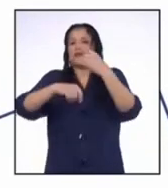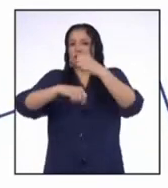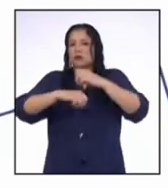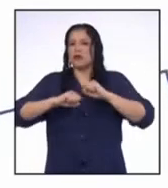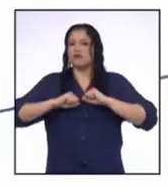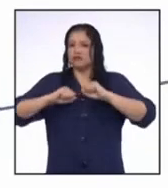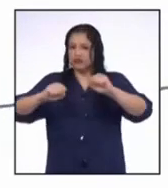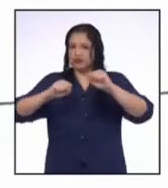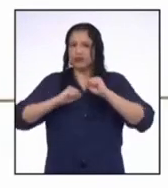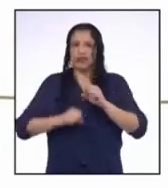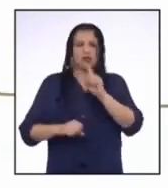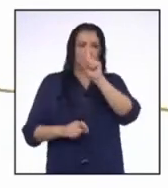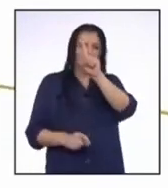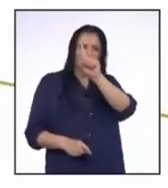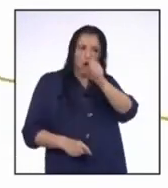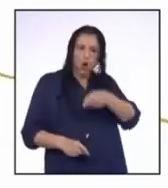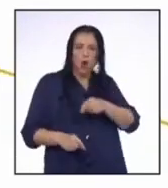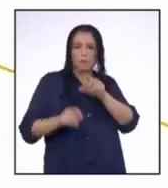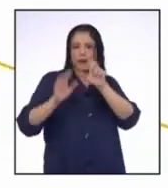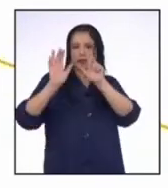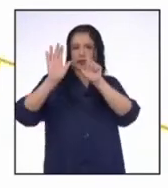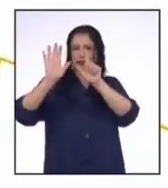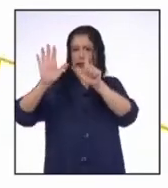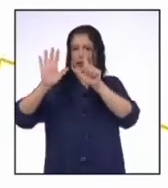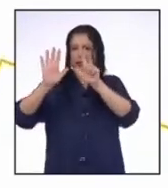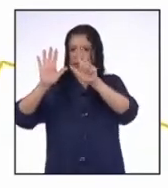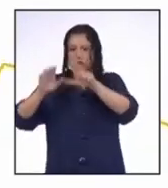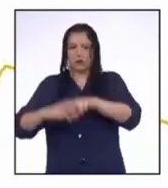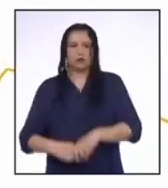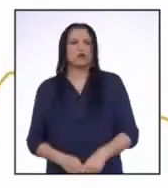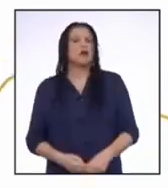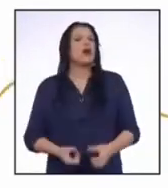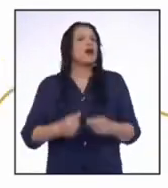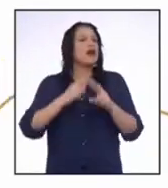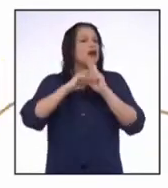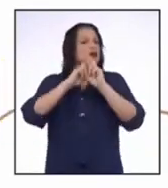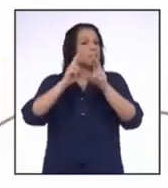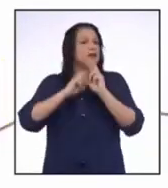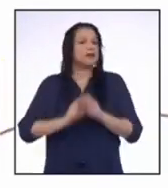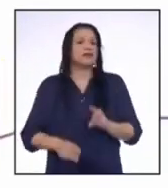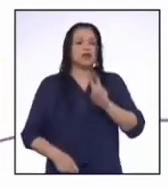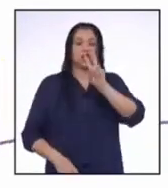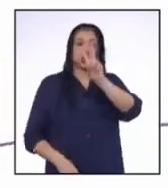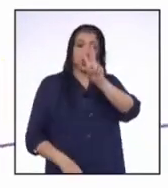que es 1,78 décimos, obtengo